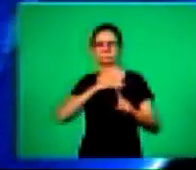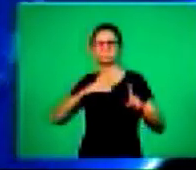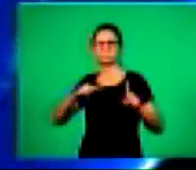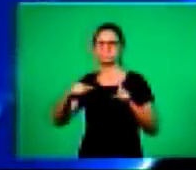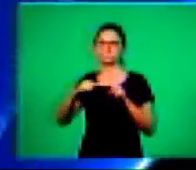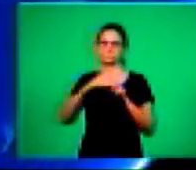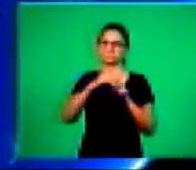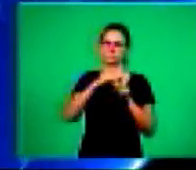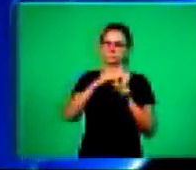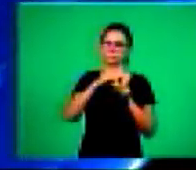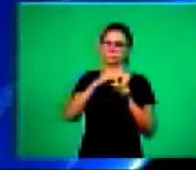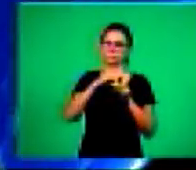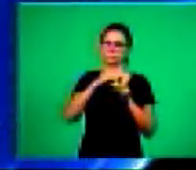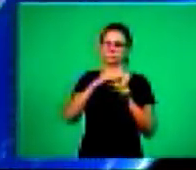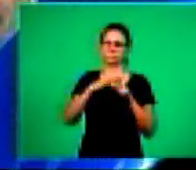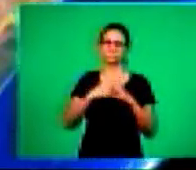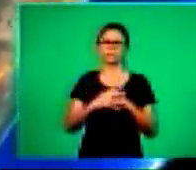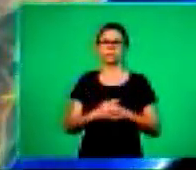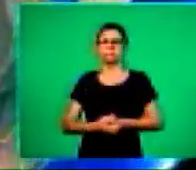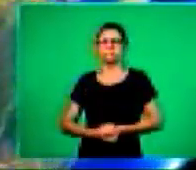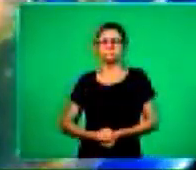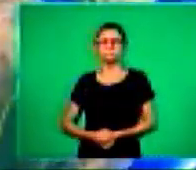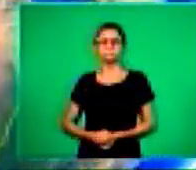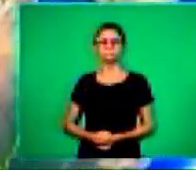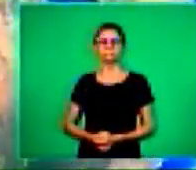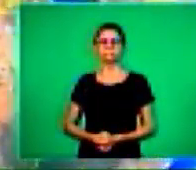su muerte en la cruz del calvario